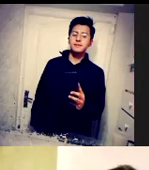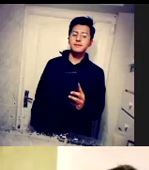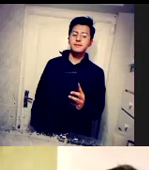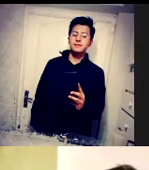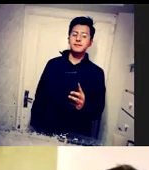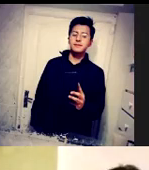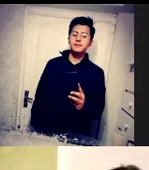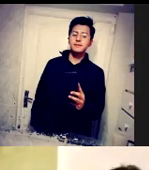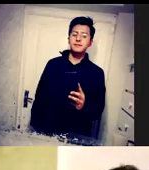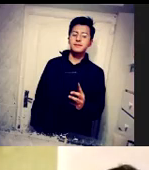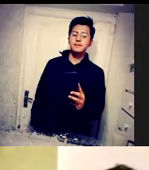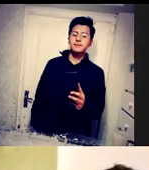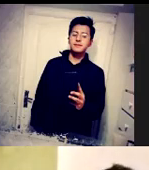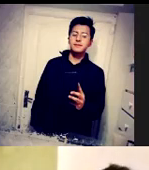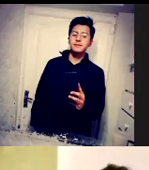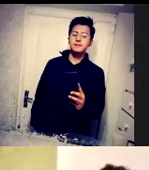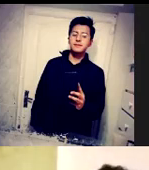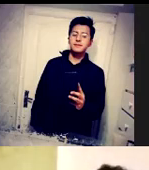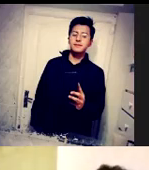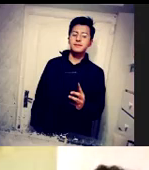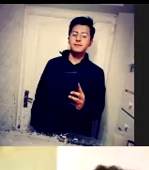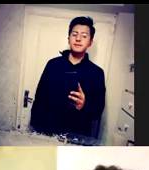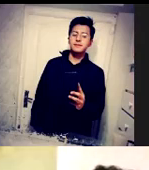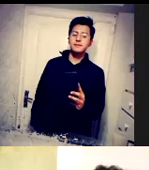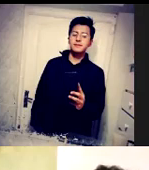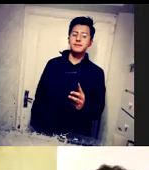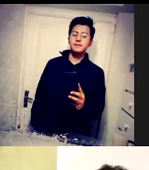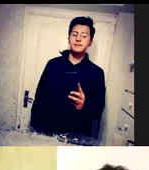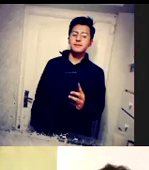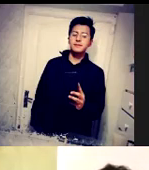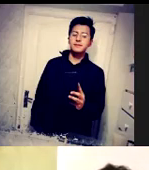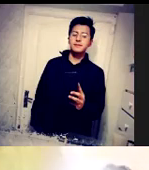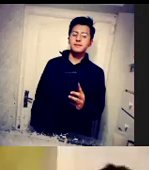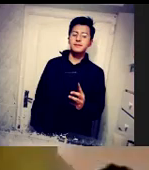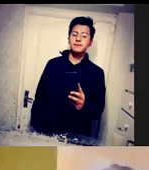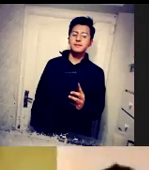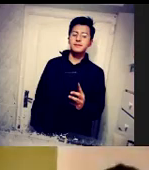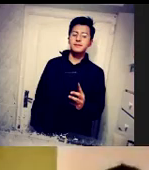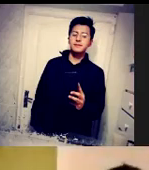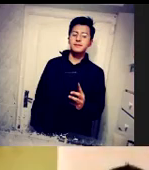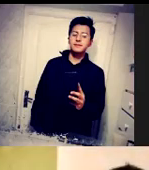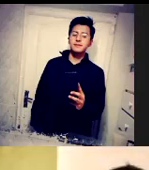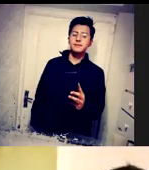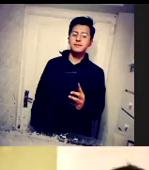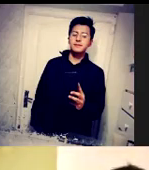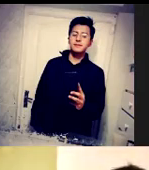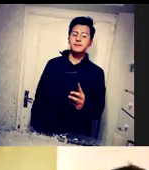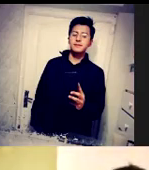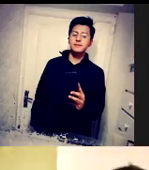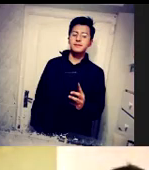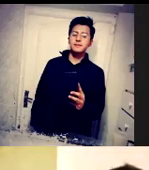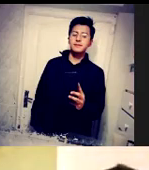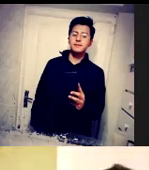sale igual con la tasa nominal que con la efectiva entonces porque trabajamos con la efectiva a ver